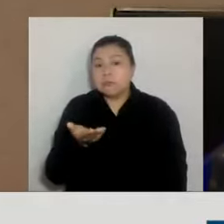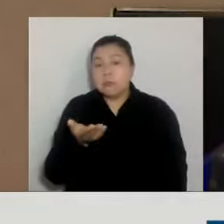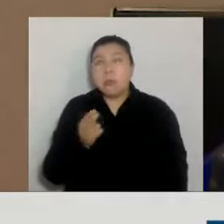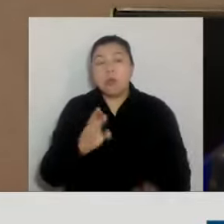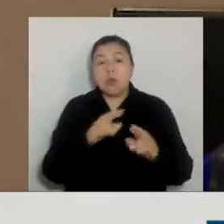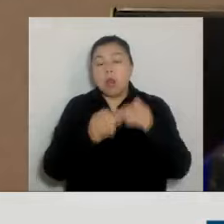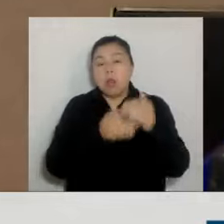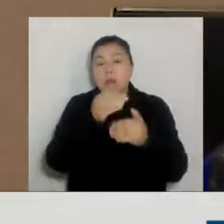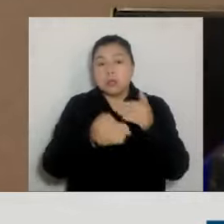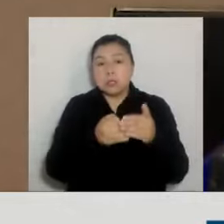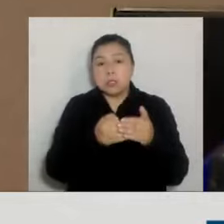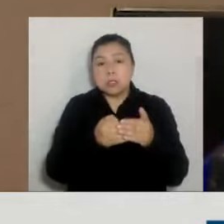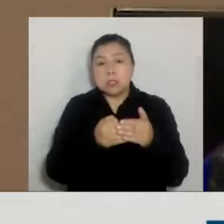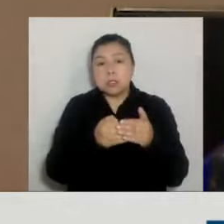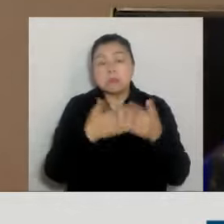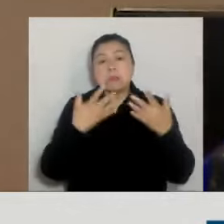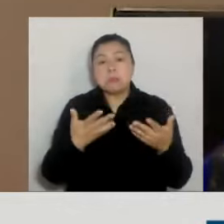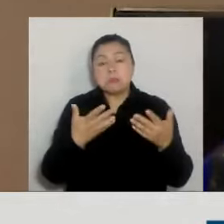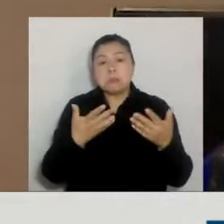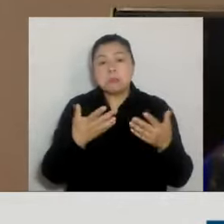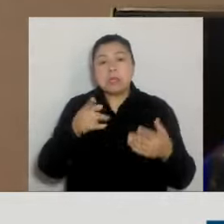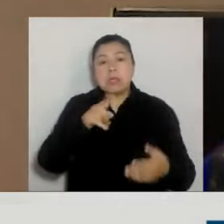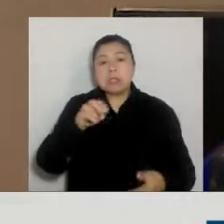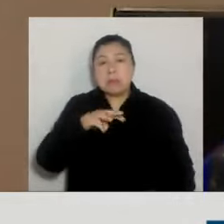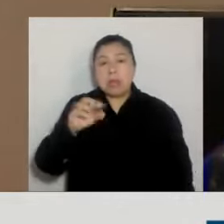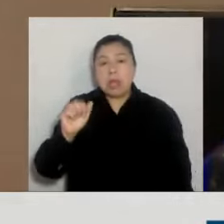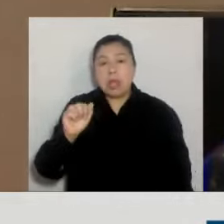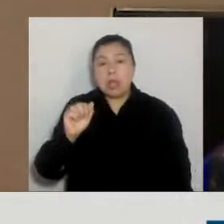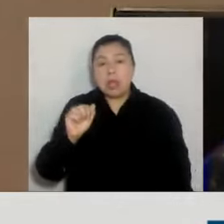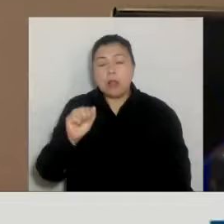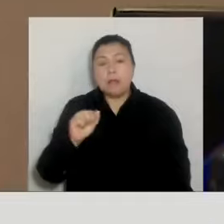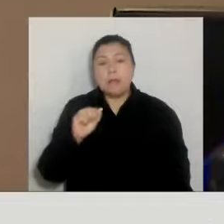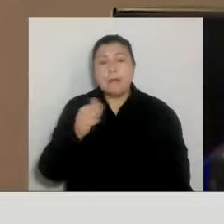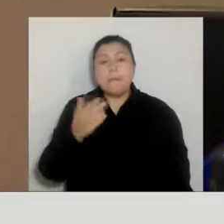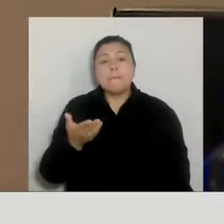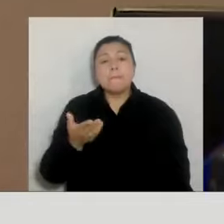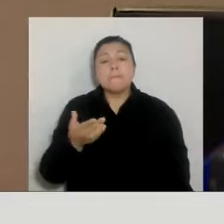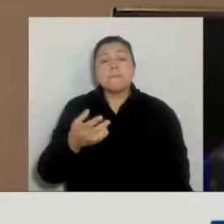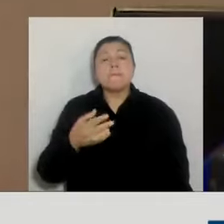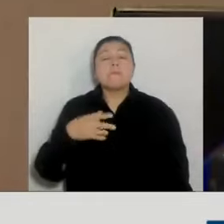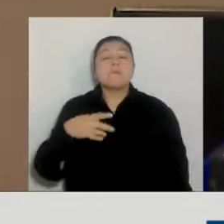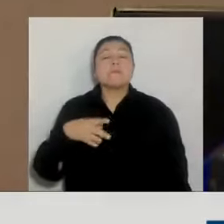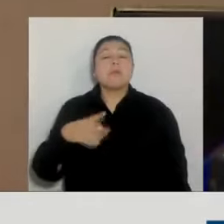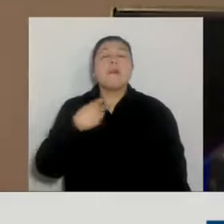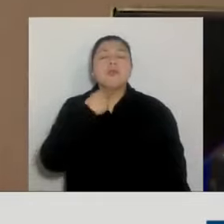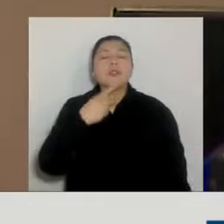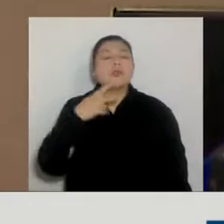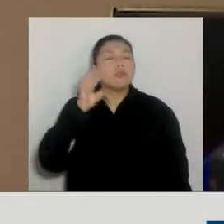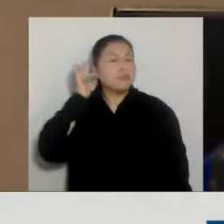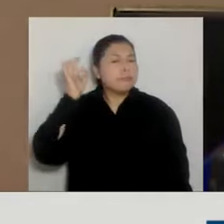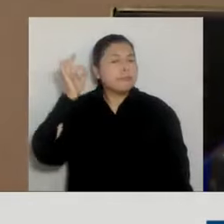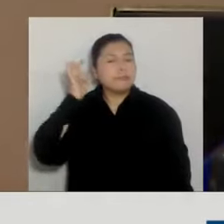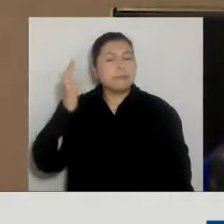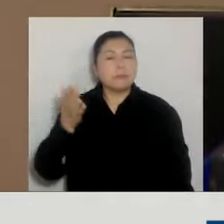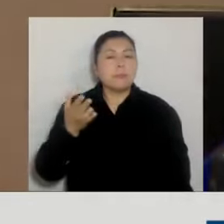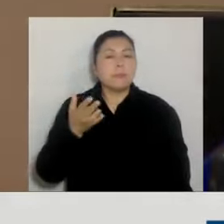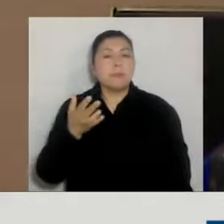así lo dijo el presidente de la sna este día lunes cierto en revista del campo en cuanto a que esta